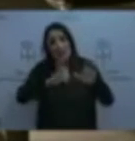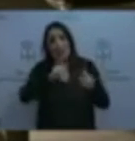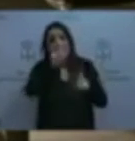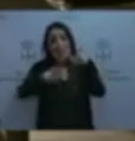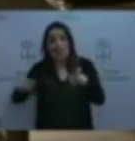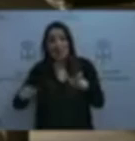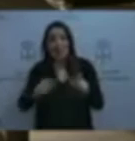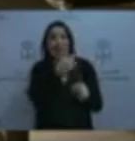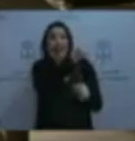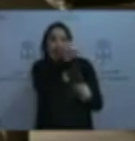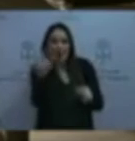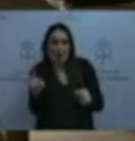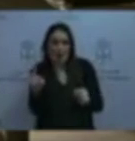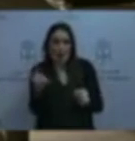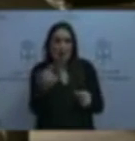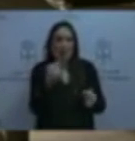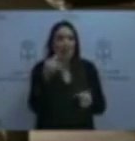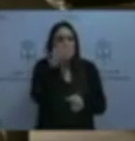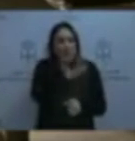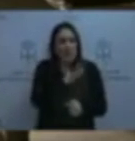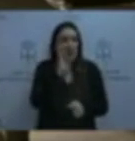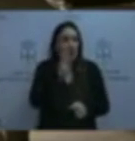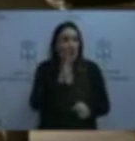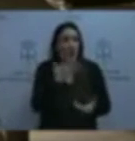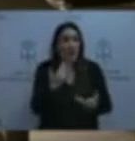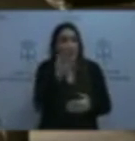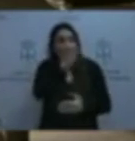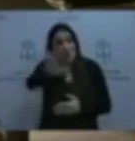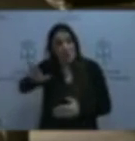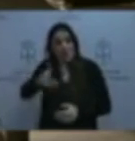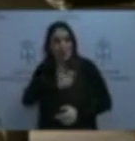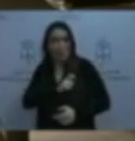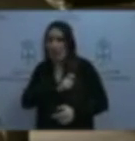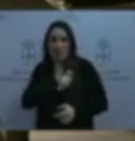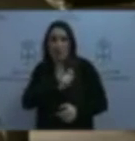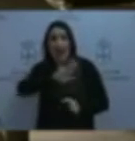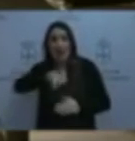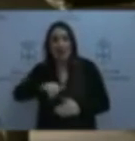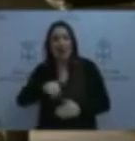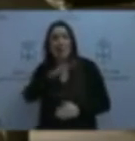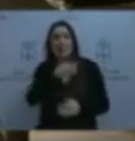denuncias de casos de corrupción y no los van a llevar a ninguna comisaría, los van a llevar a las urnas y a los tribunales.